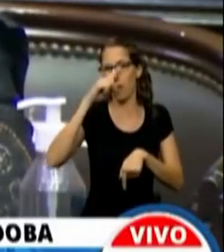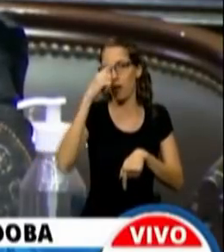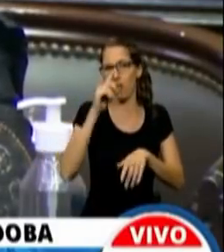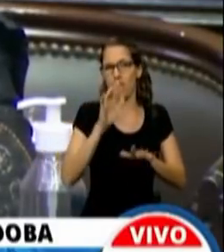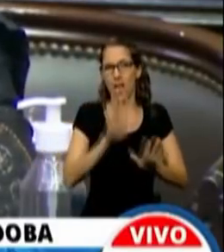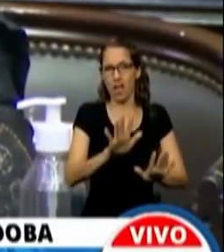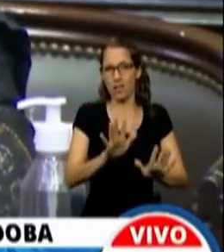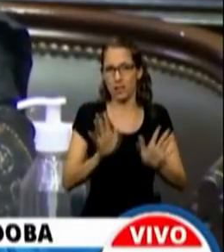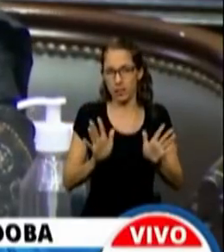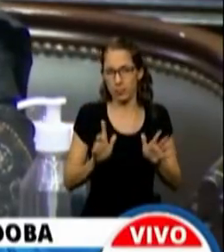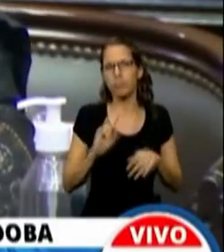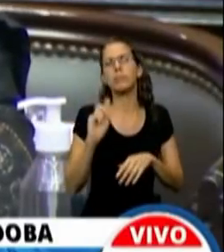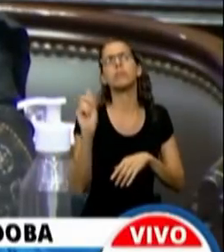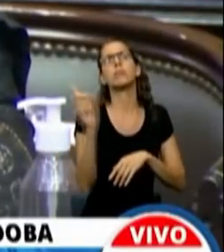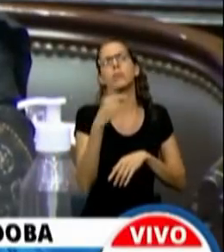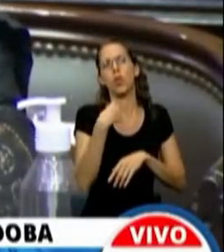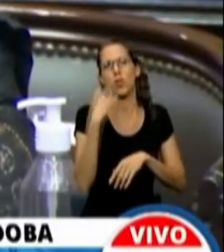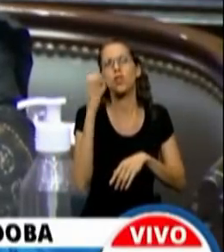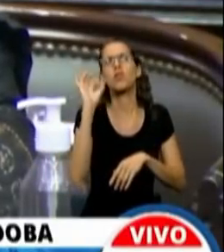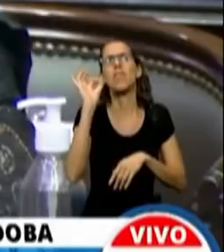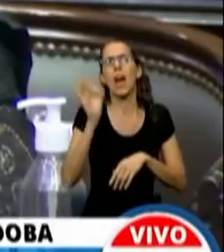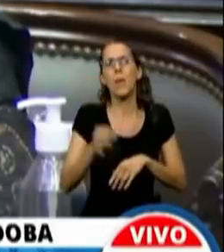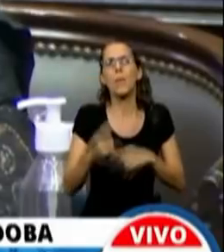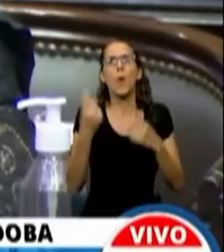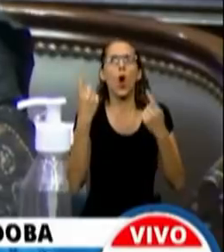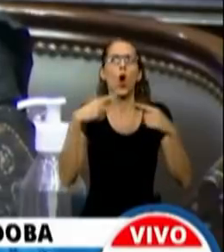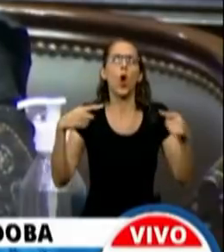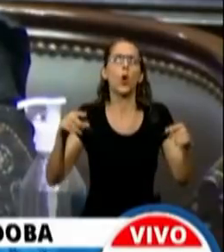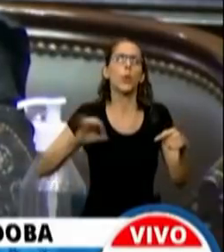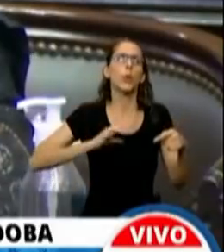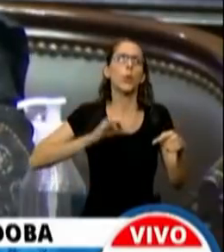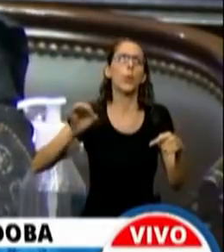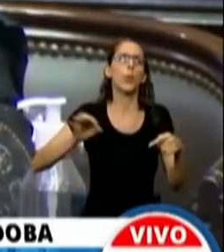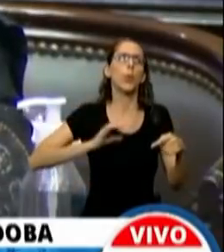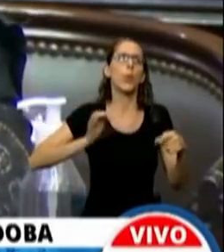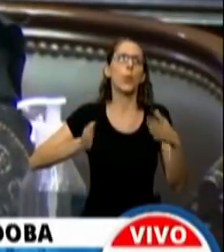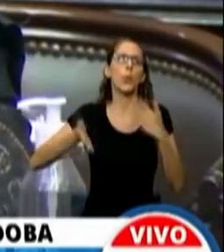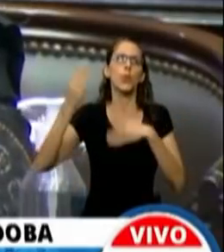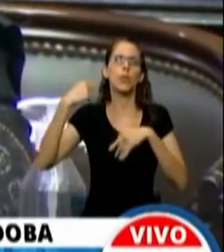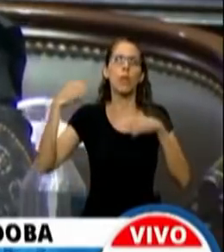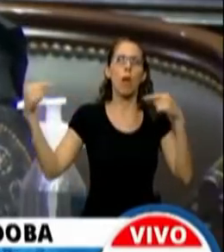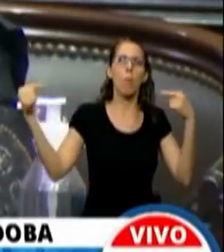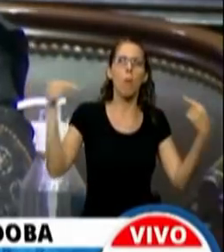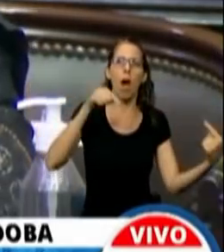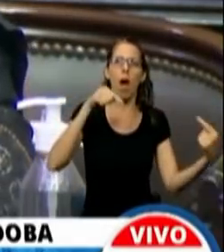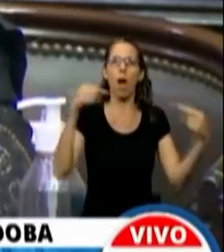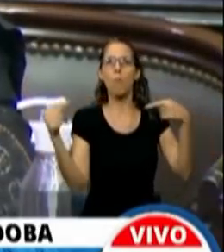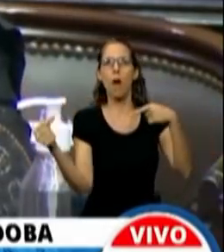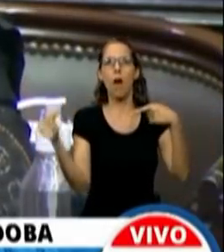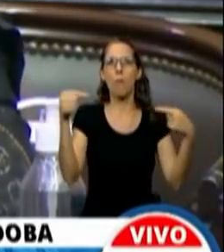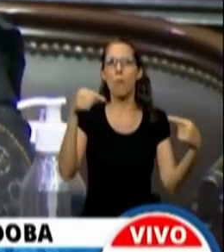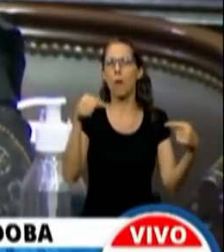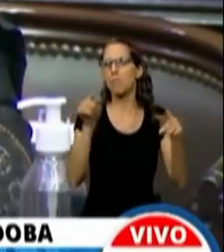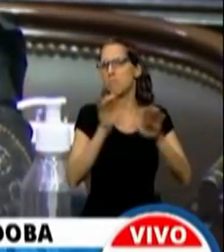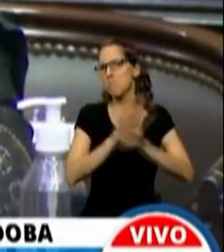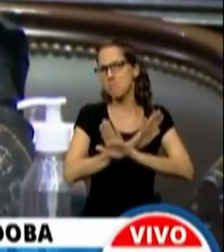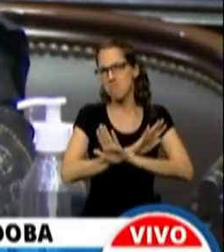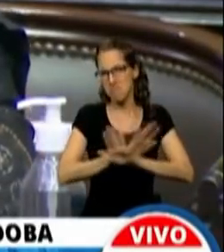que me angustia y en demasía. La verdad que no estoy para nada bien. De todas maneras,